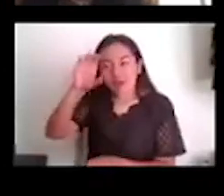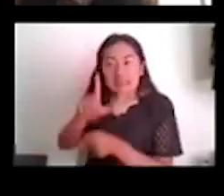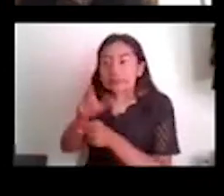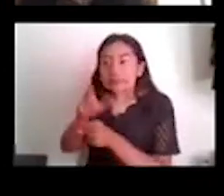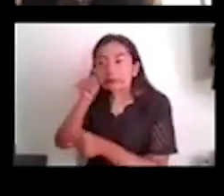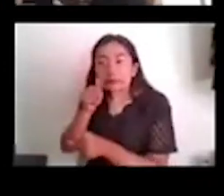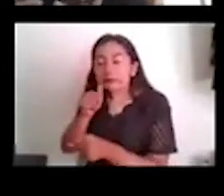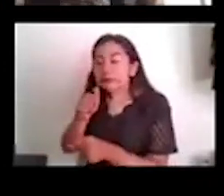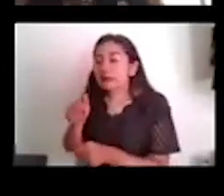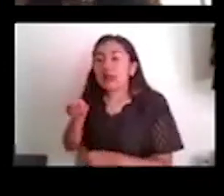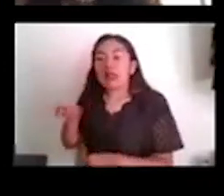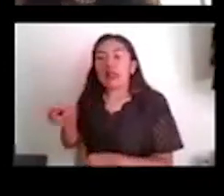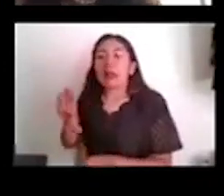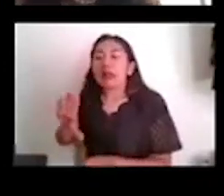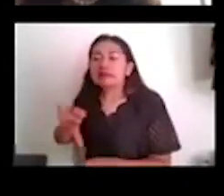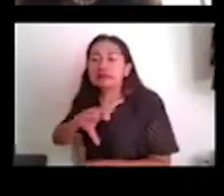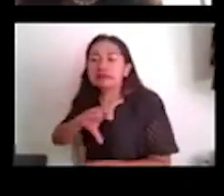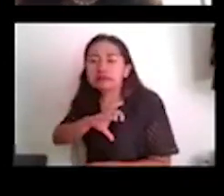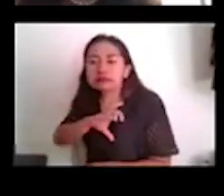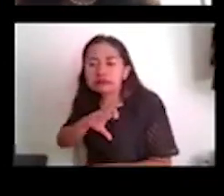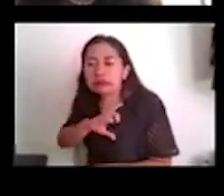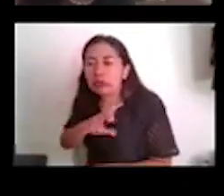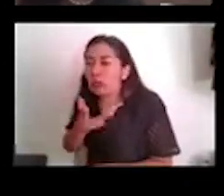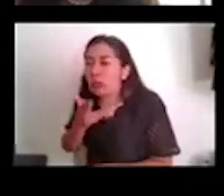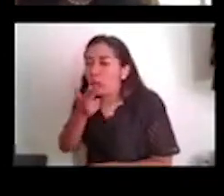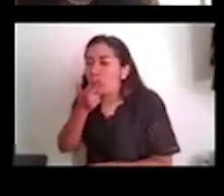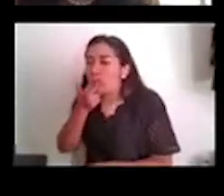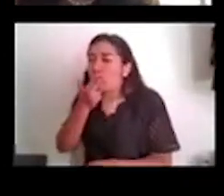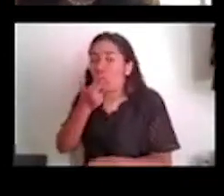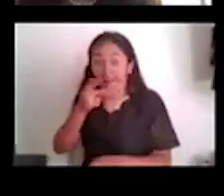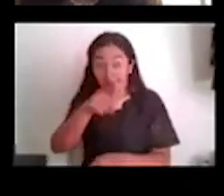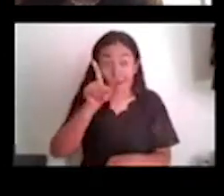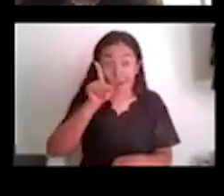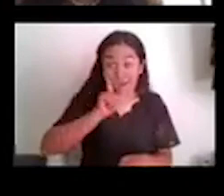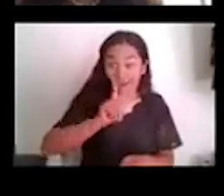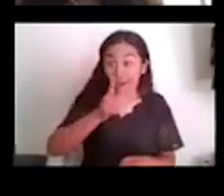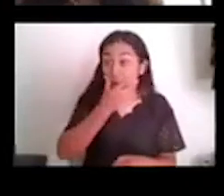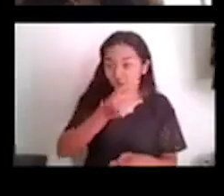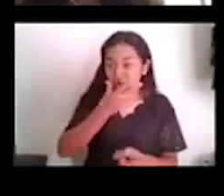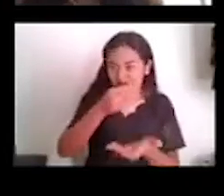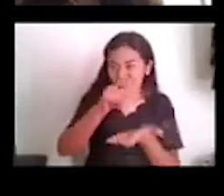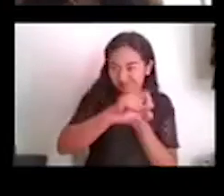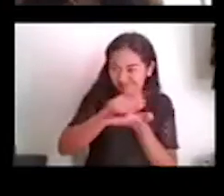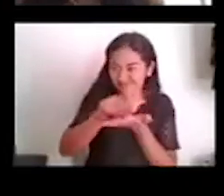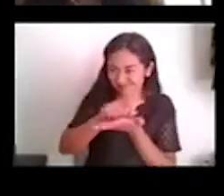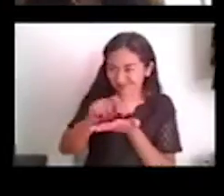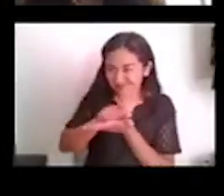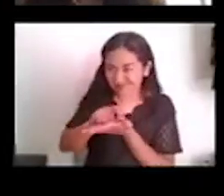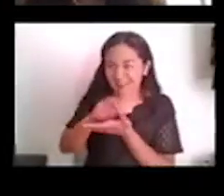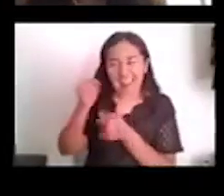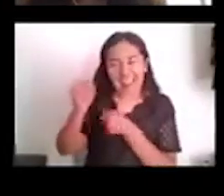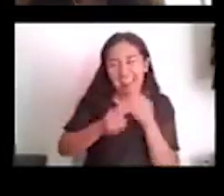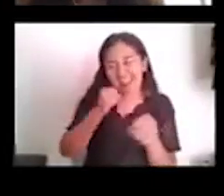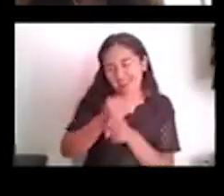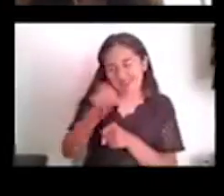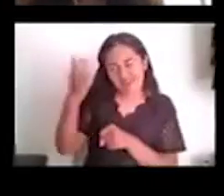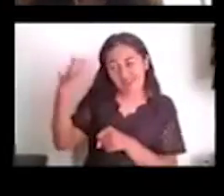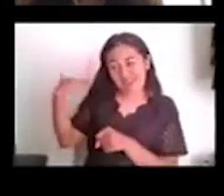participando, lo hace de manera jocosa Salvador Novo en esta obra de teatro que se estrenó en los años